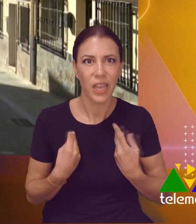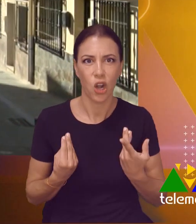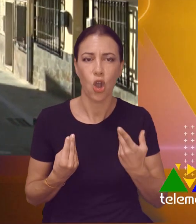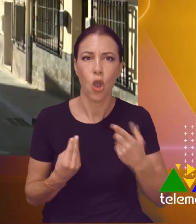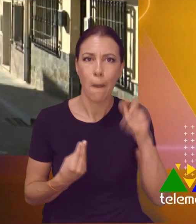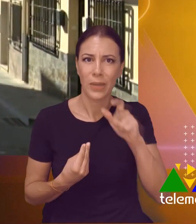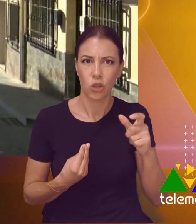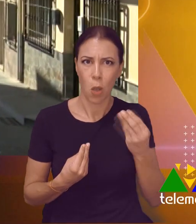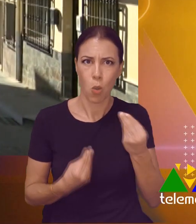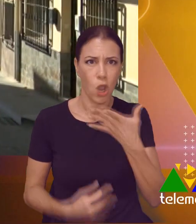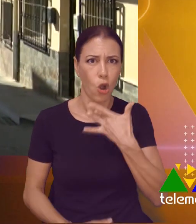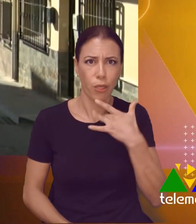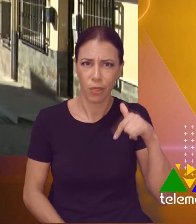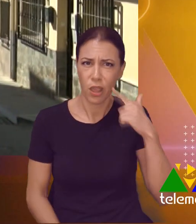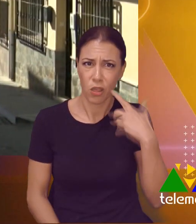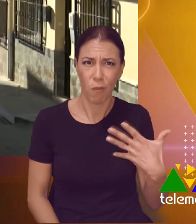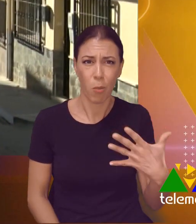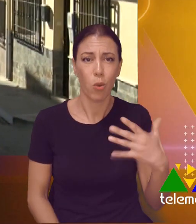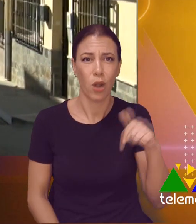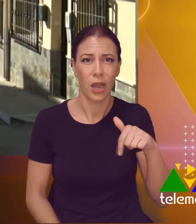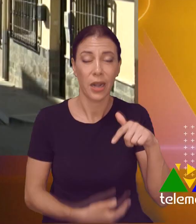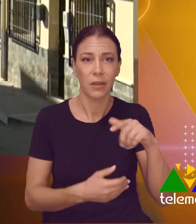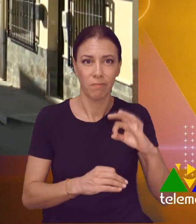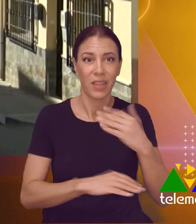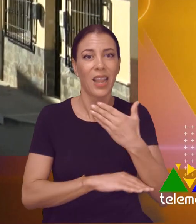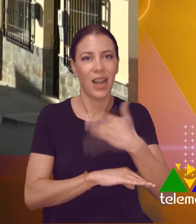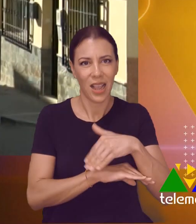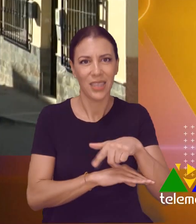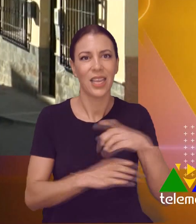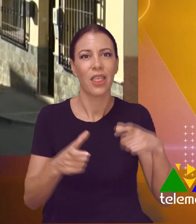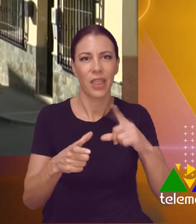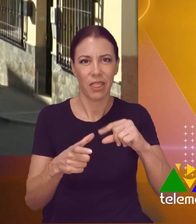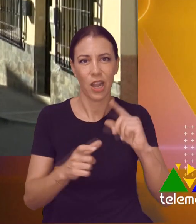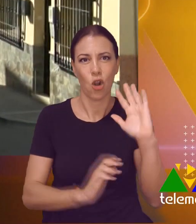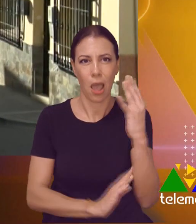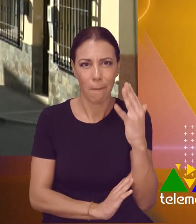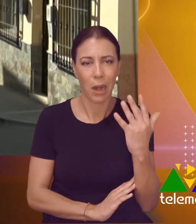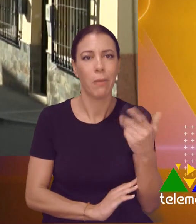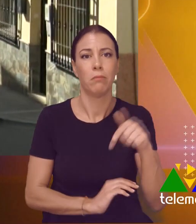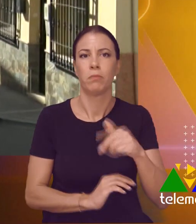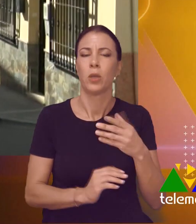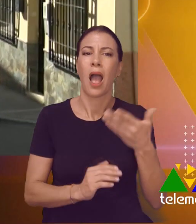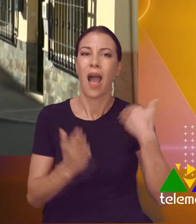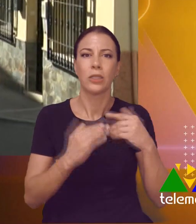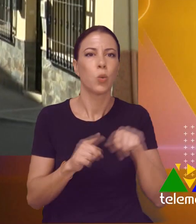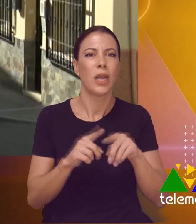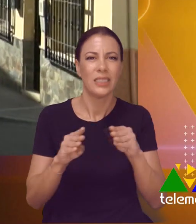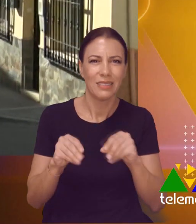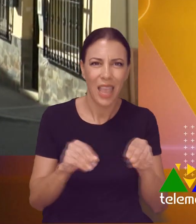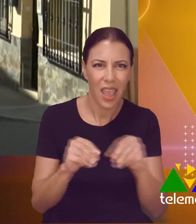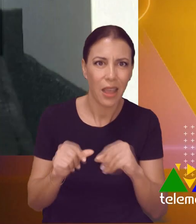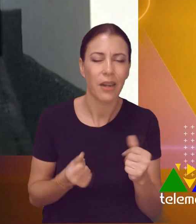aquí vivieron gente muy populares, muy conocidos en este barrio, en esta calle Cenicero de la Palma. Era de tierra,